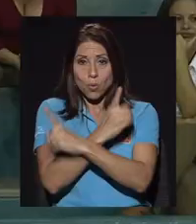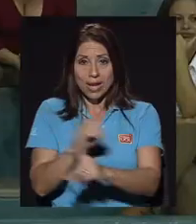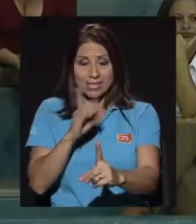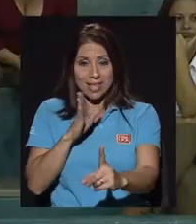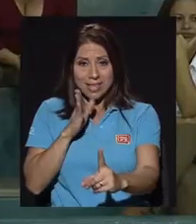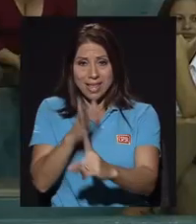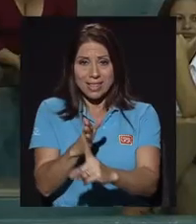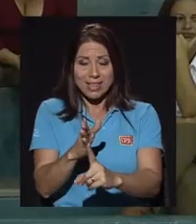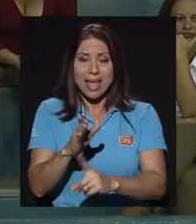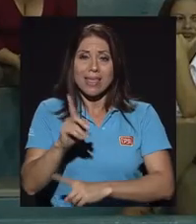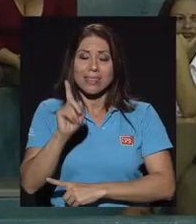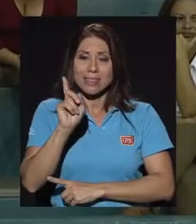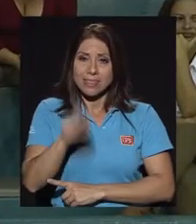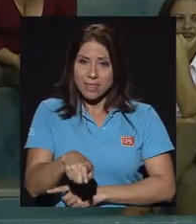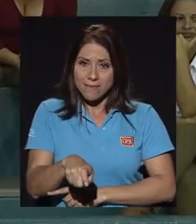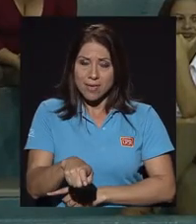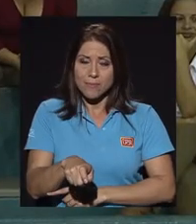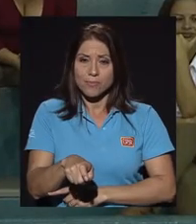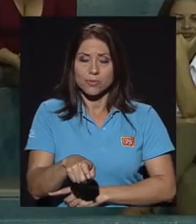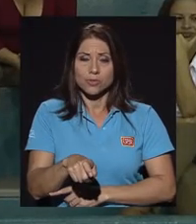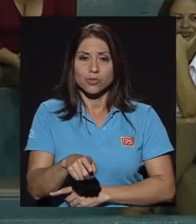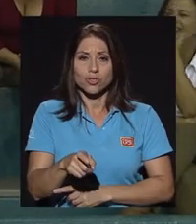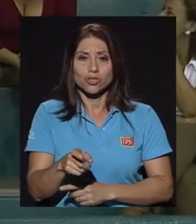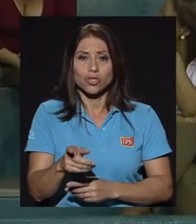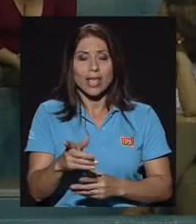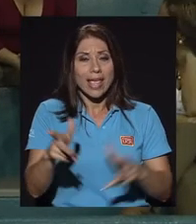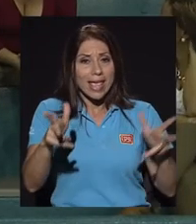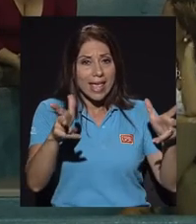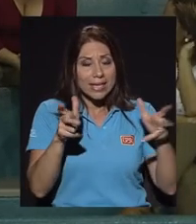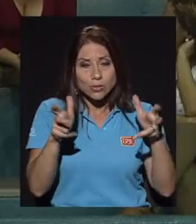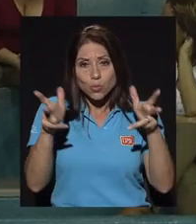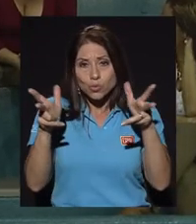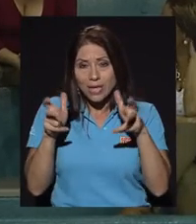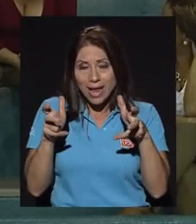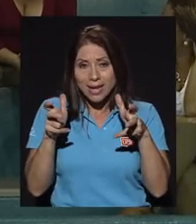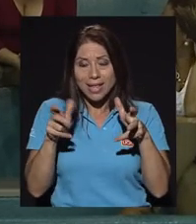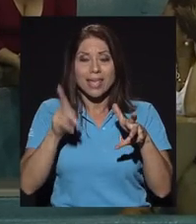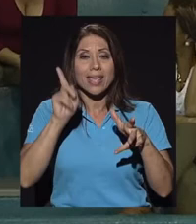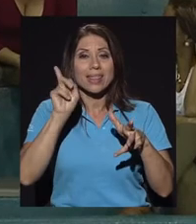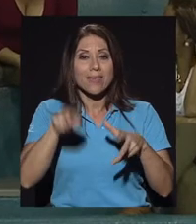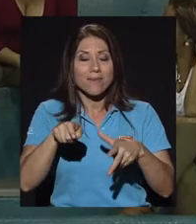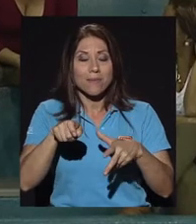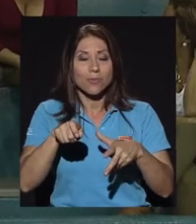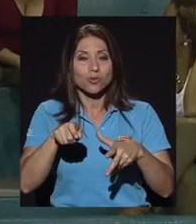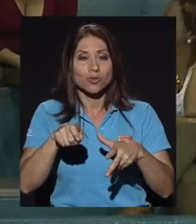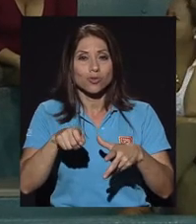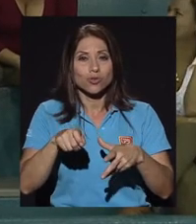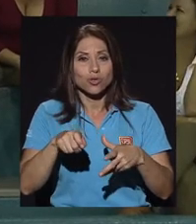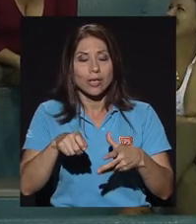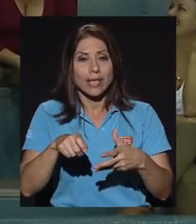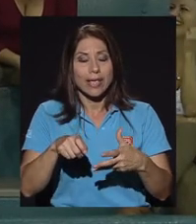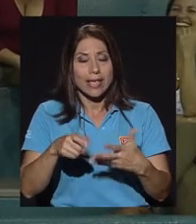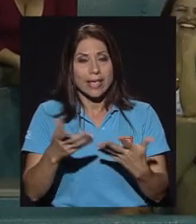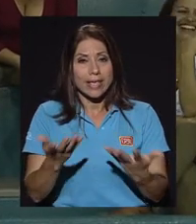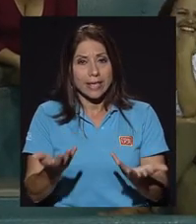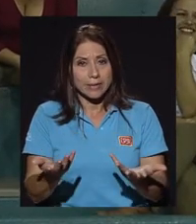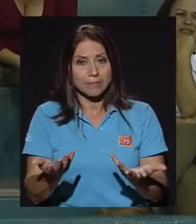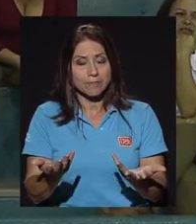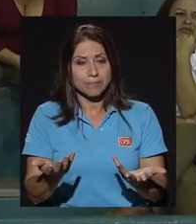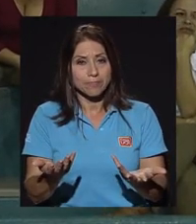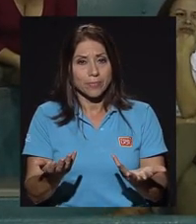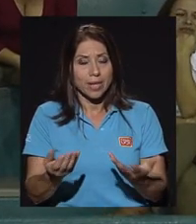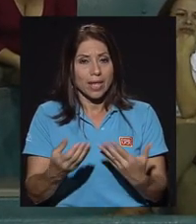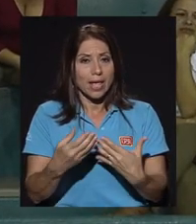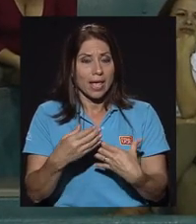directa, tenemos que efectivamente escuchar y hacer suyas